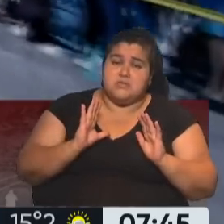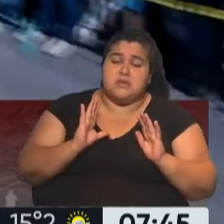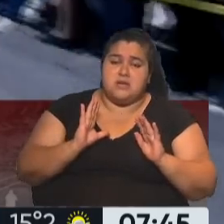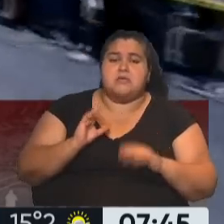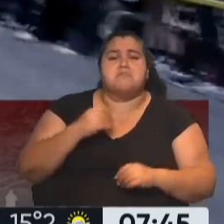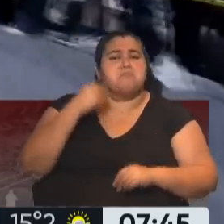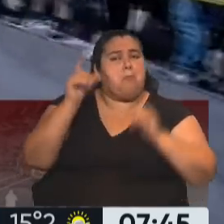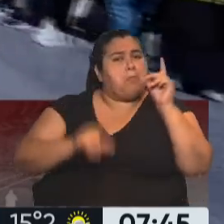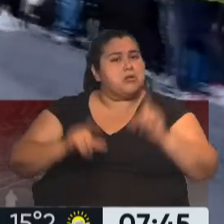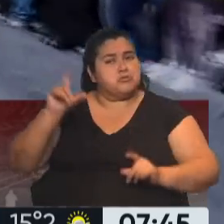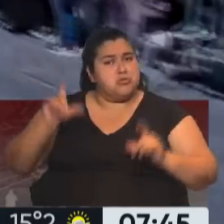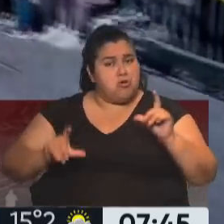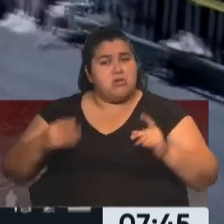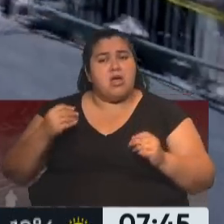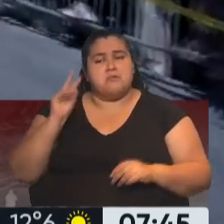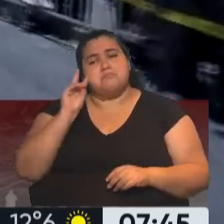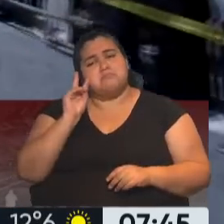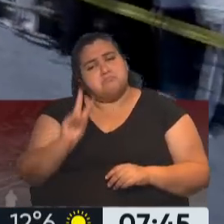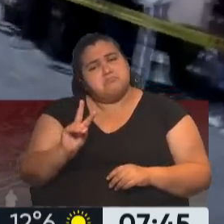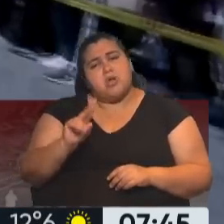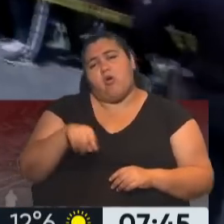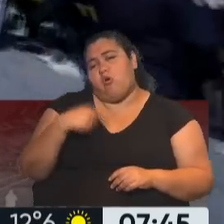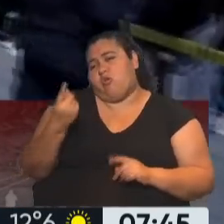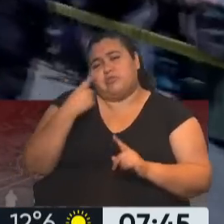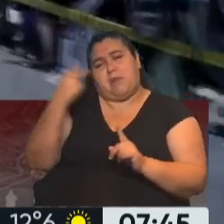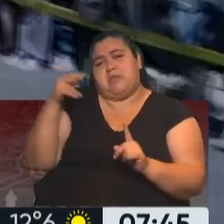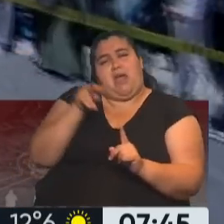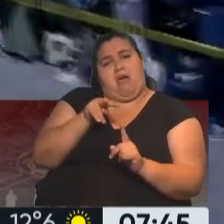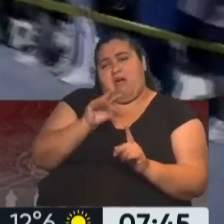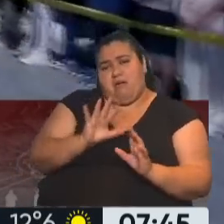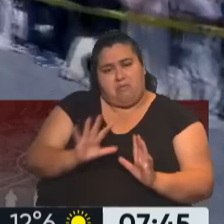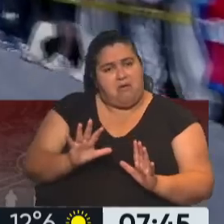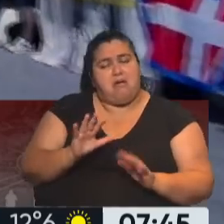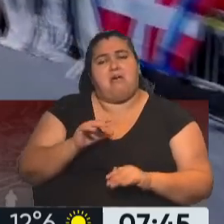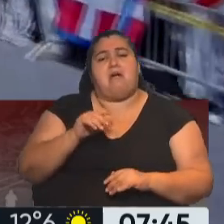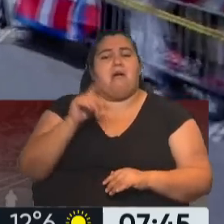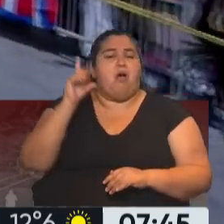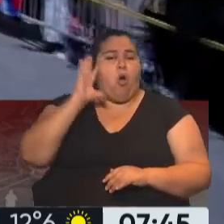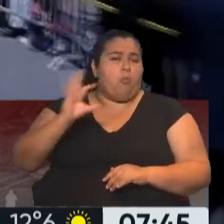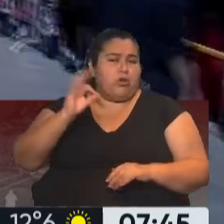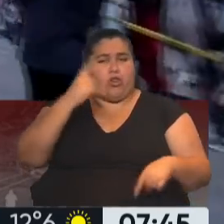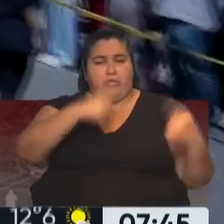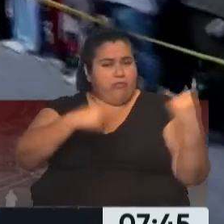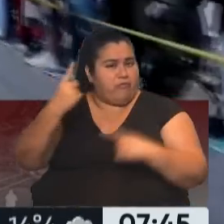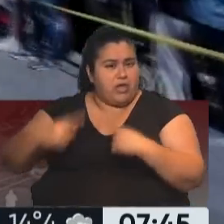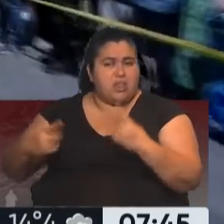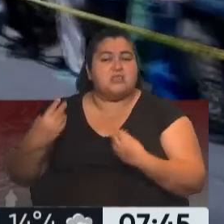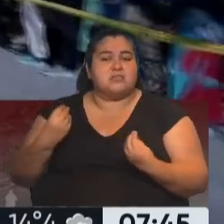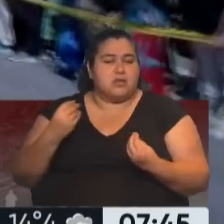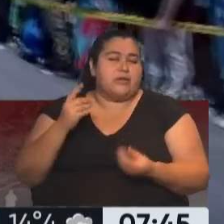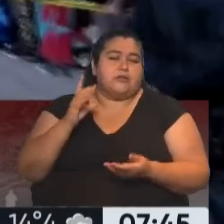haya personas que vean de otra manera las cosas o ciertos pensamientos que tienen que ver con